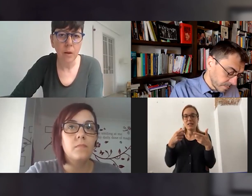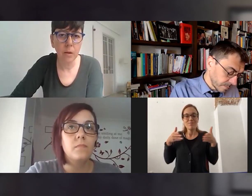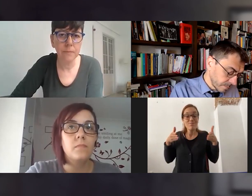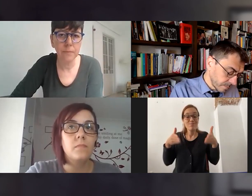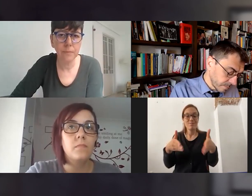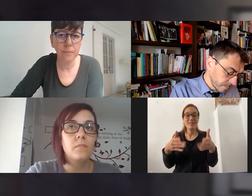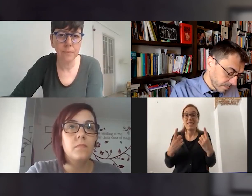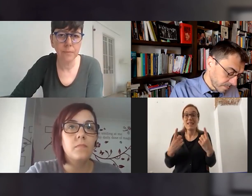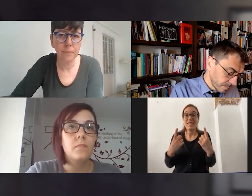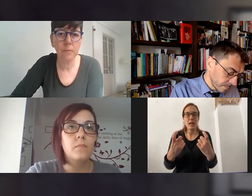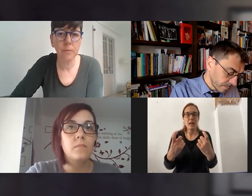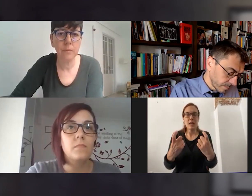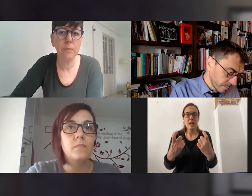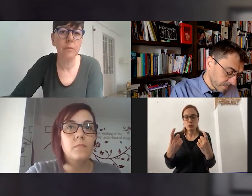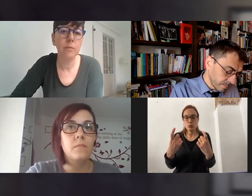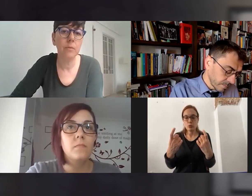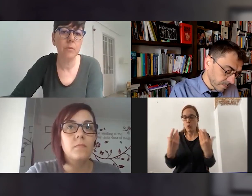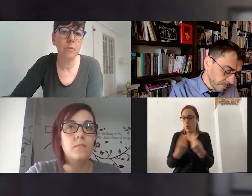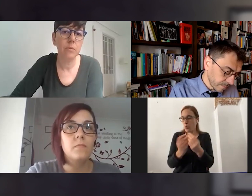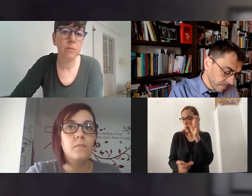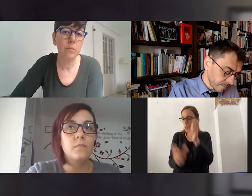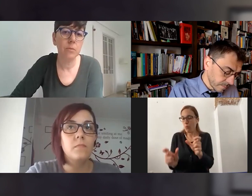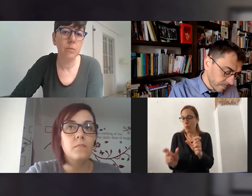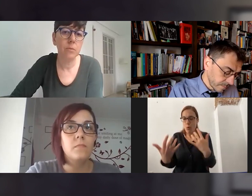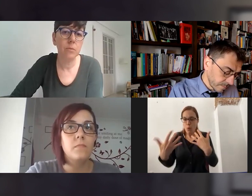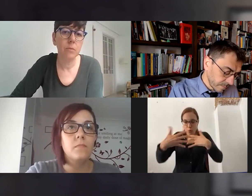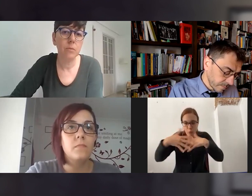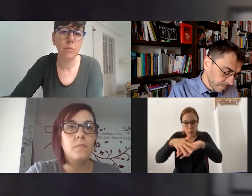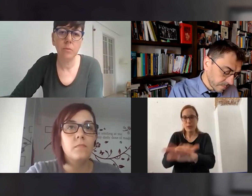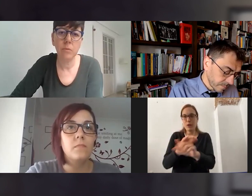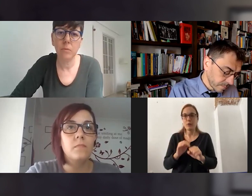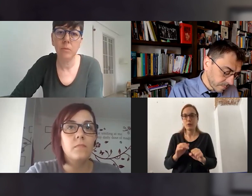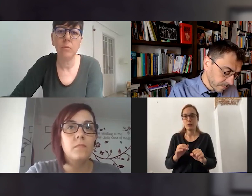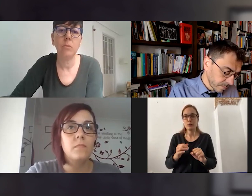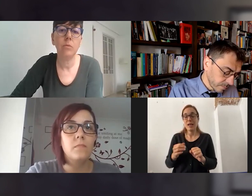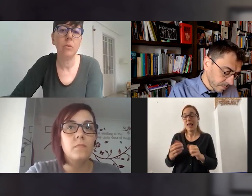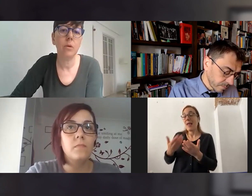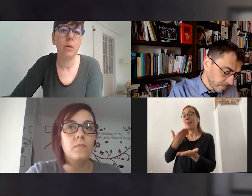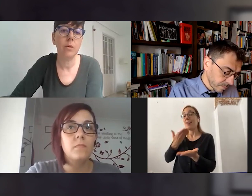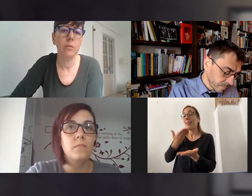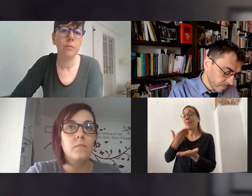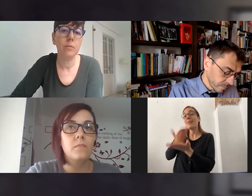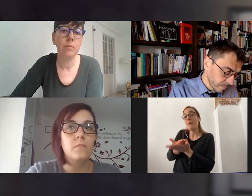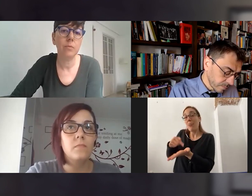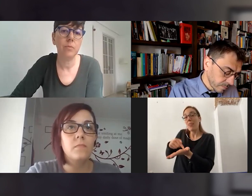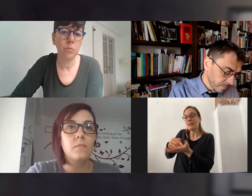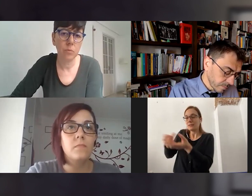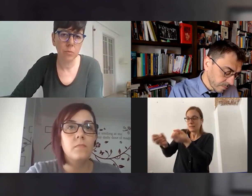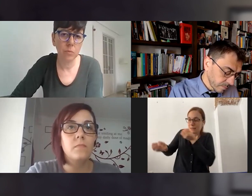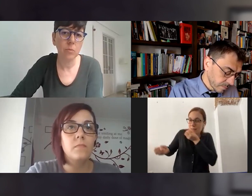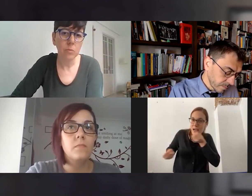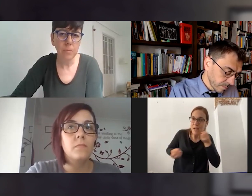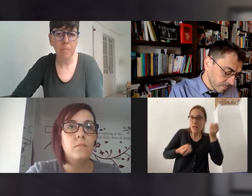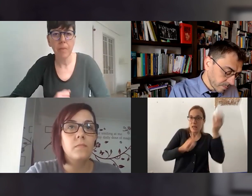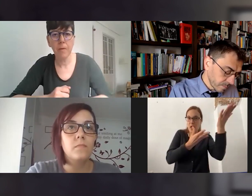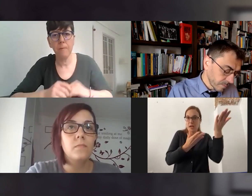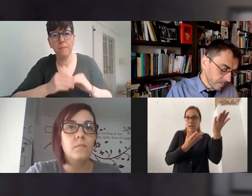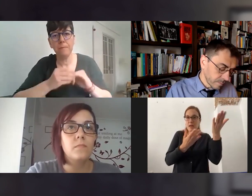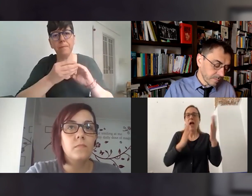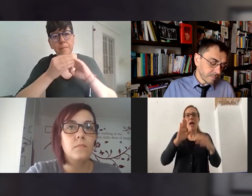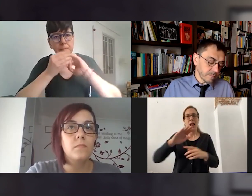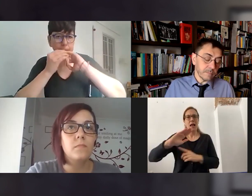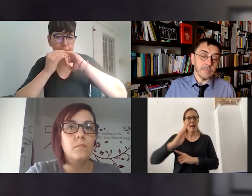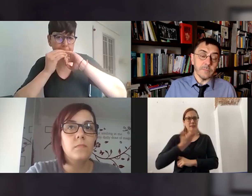fundirnos, ¿no?, con nuestro pueblo. Es decir, necesitamos canalizar las demandas. Al final tú decías, nos han castigado mucho. En la Comunidad de